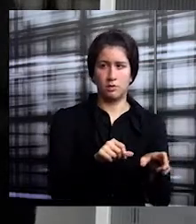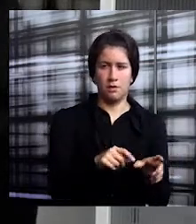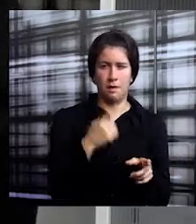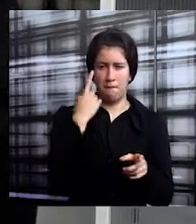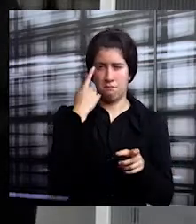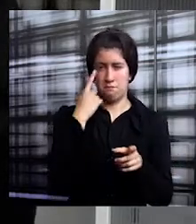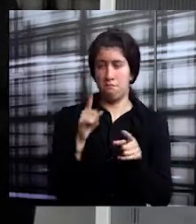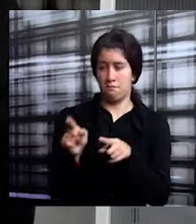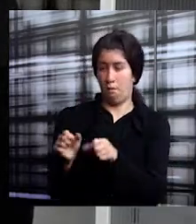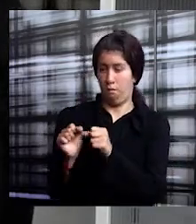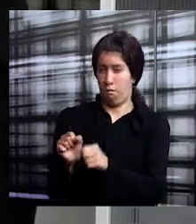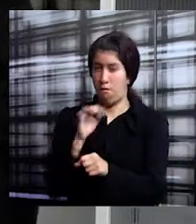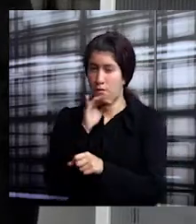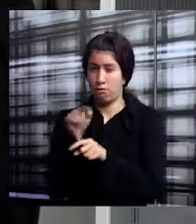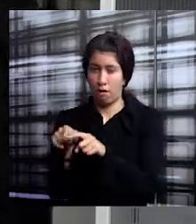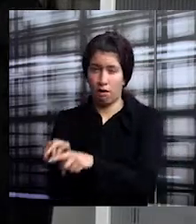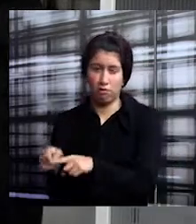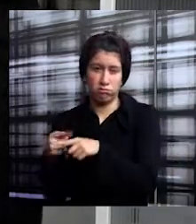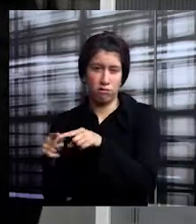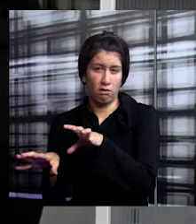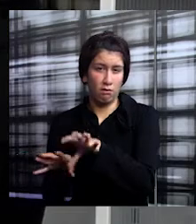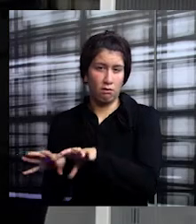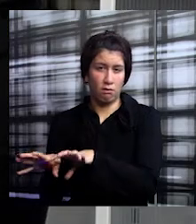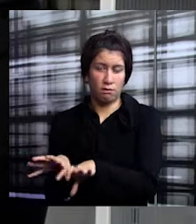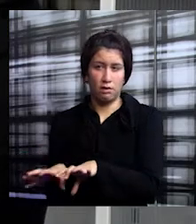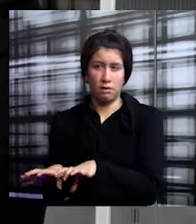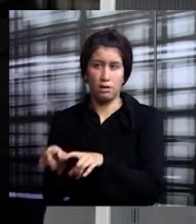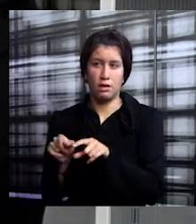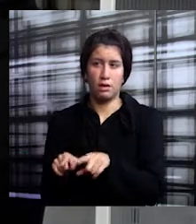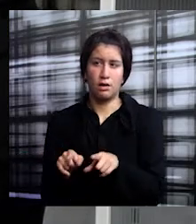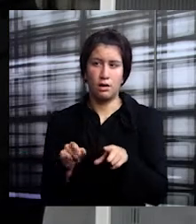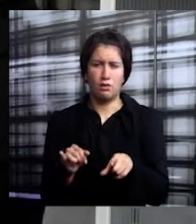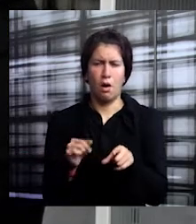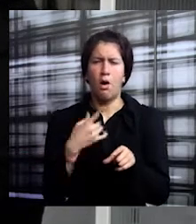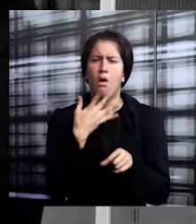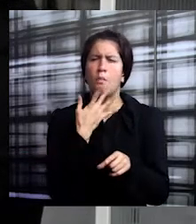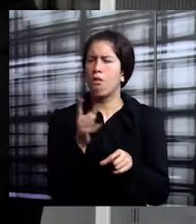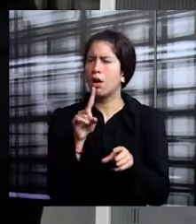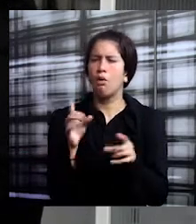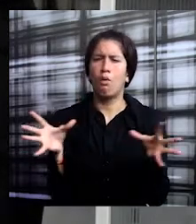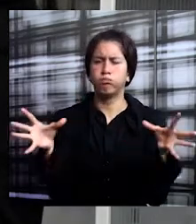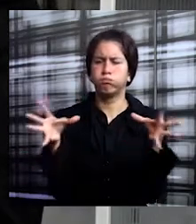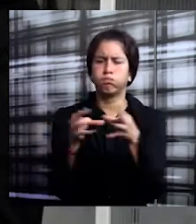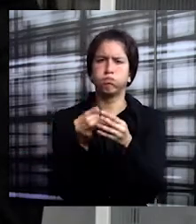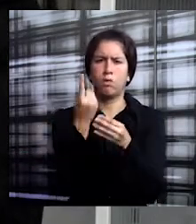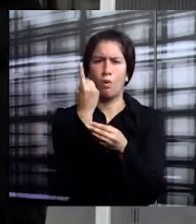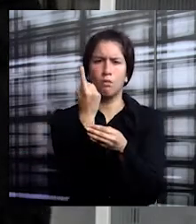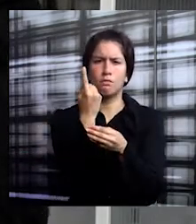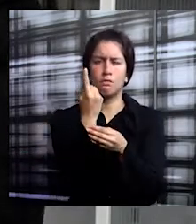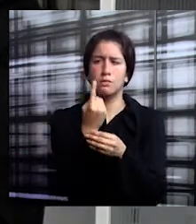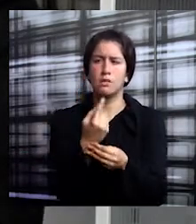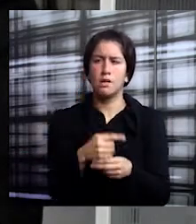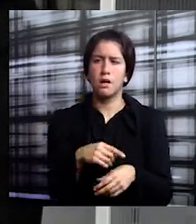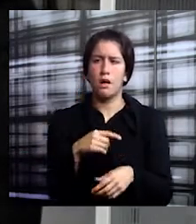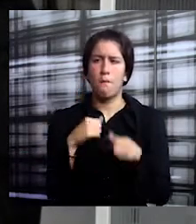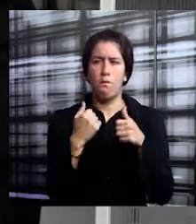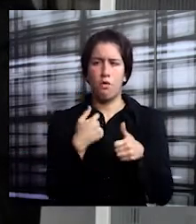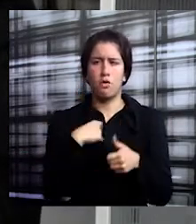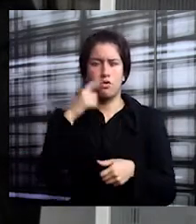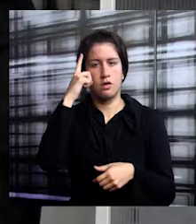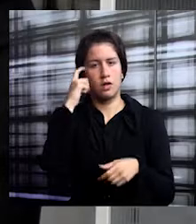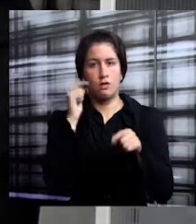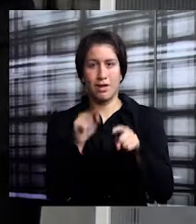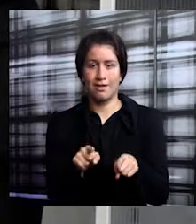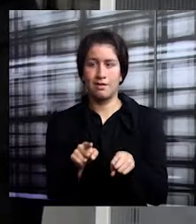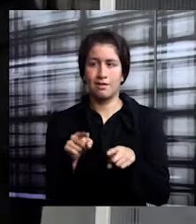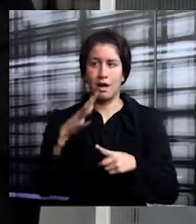varios. Y no se entendía por qué no se juntaban solo en uno. Bueno, yo creo que esa situación de incertidumbre